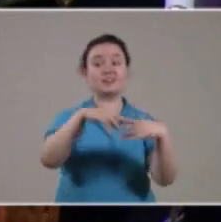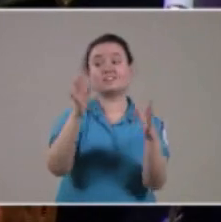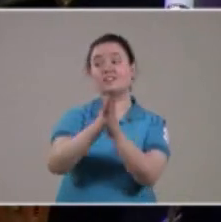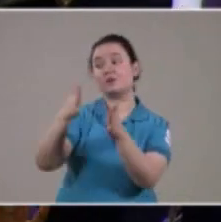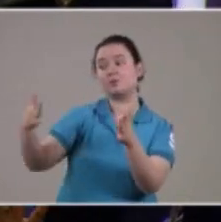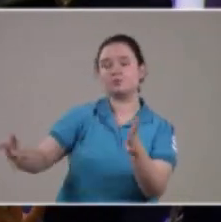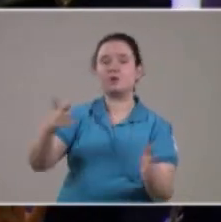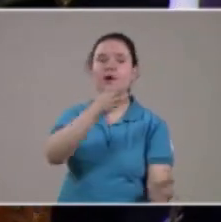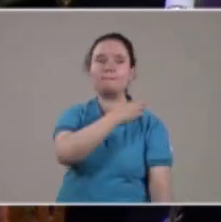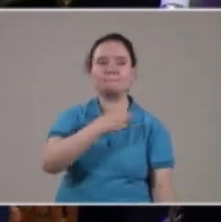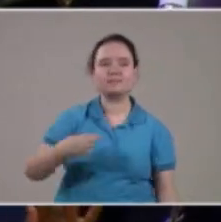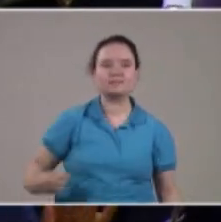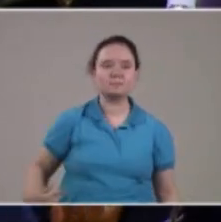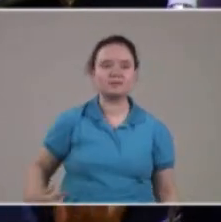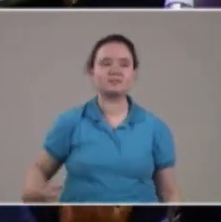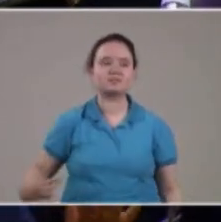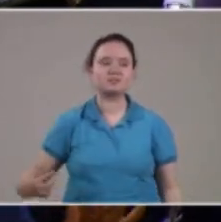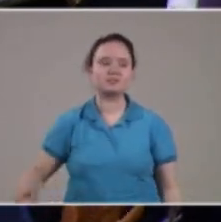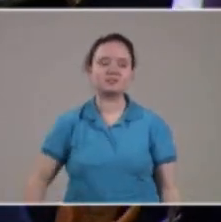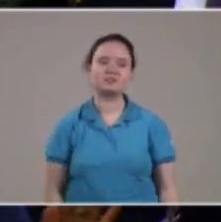príncipes.